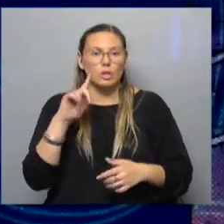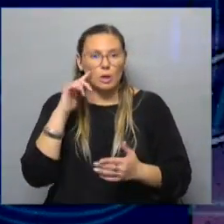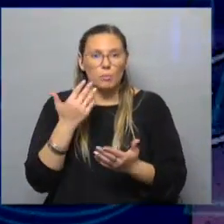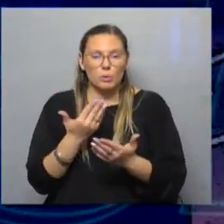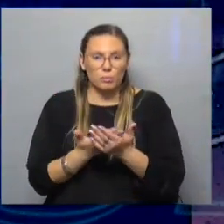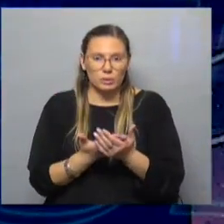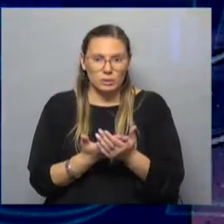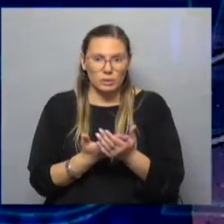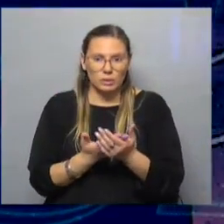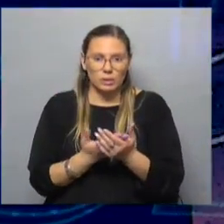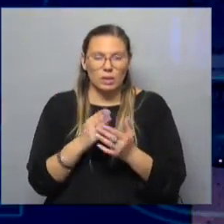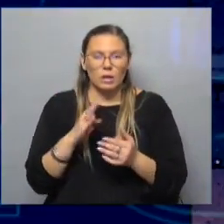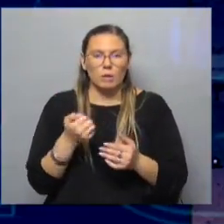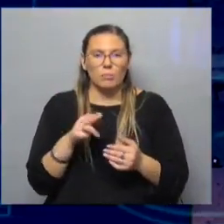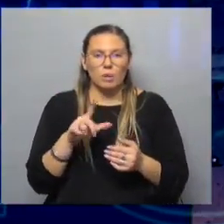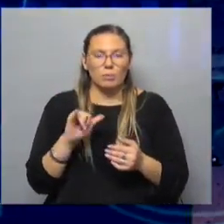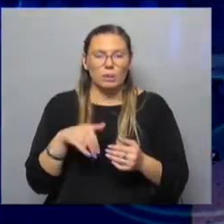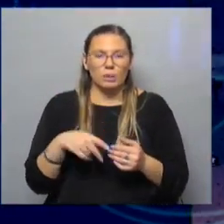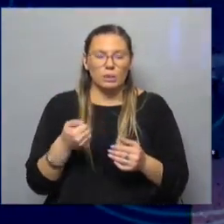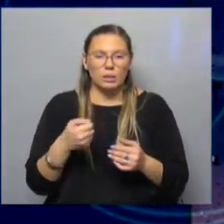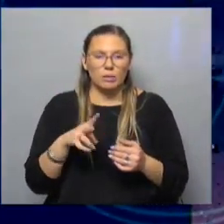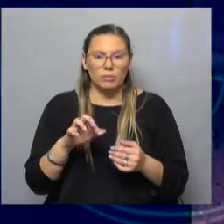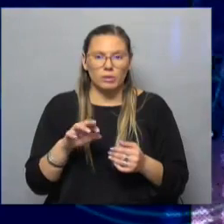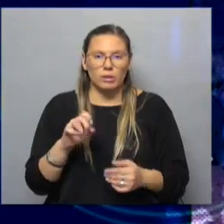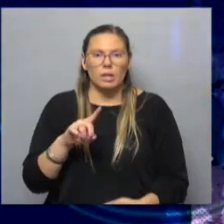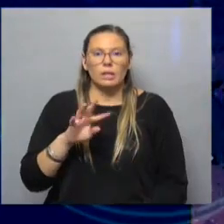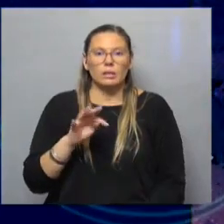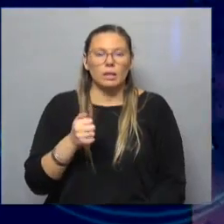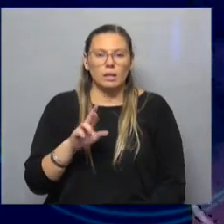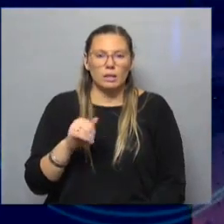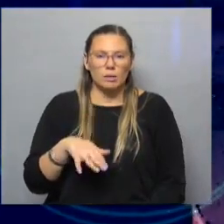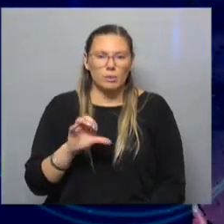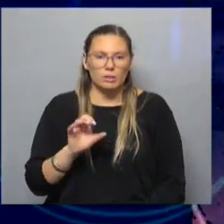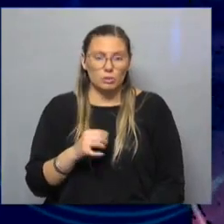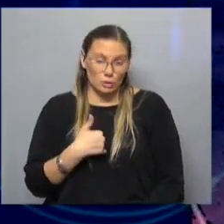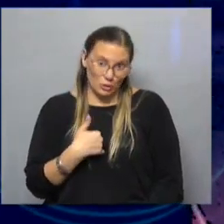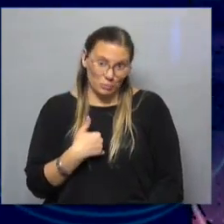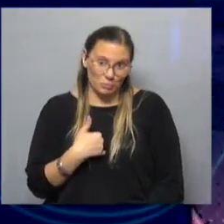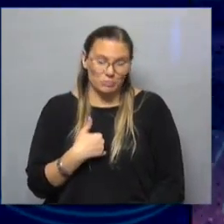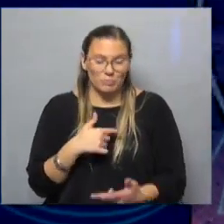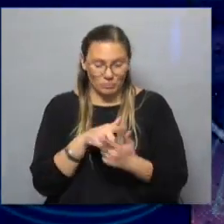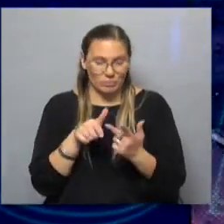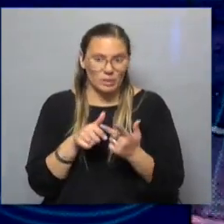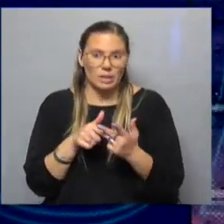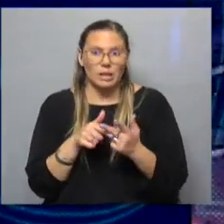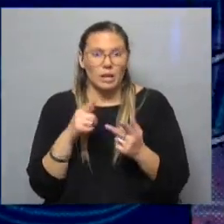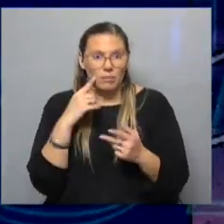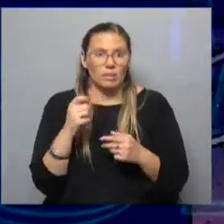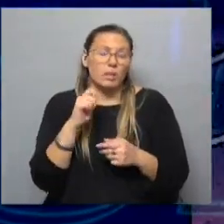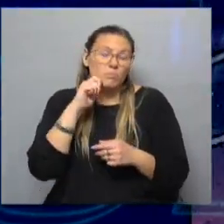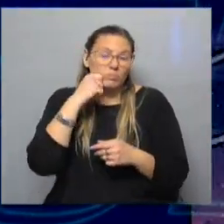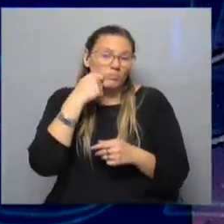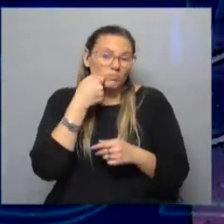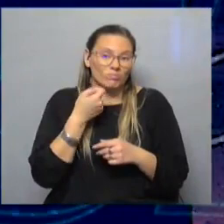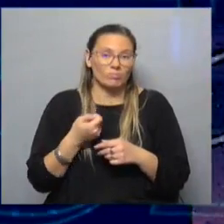está Paulina Viroga, Juli Taramazo y yo, y bueno, la verdad que es genial, y